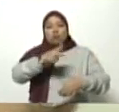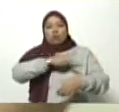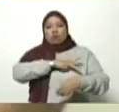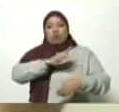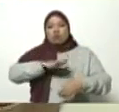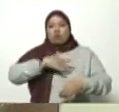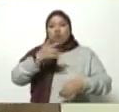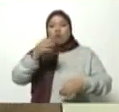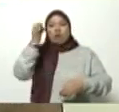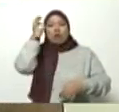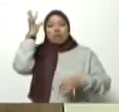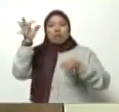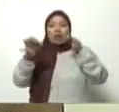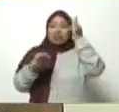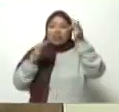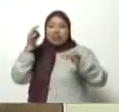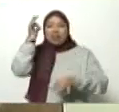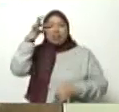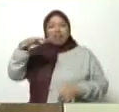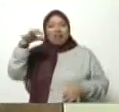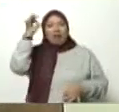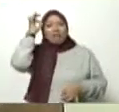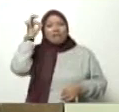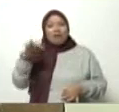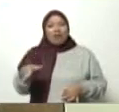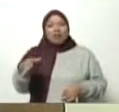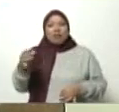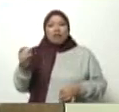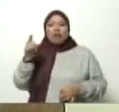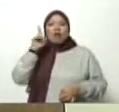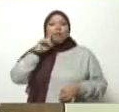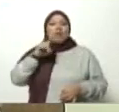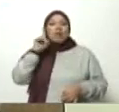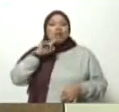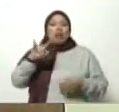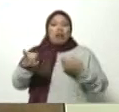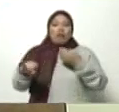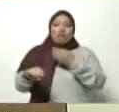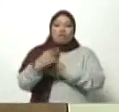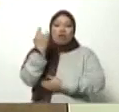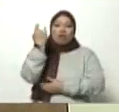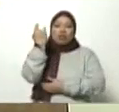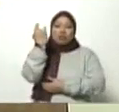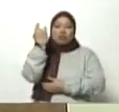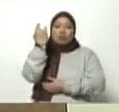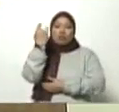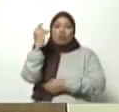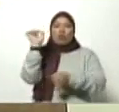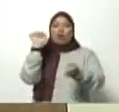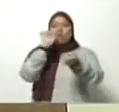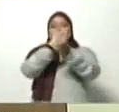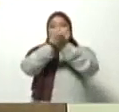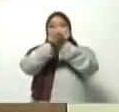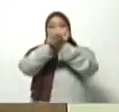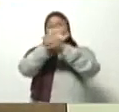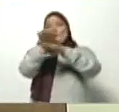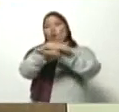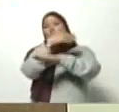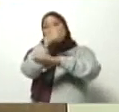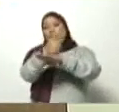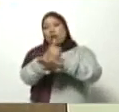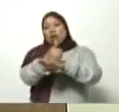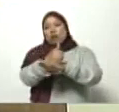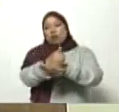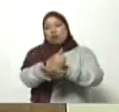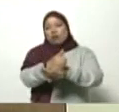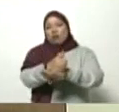puede fastidiarnos la vida. Y le inventaron no sé cuántos delitos y cuántas acusaciones